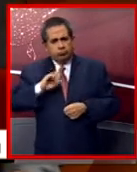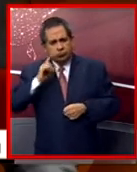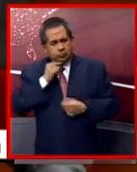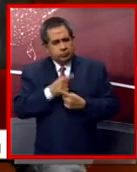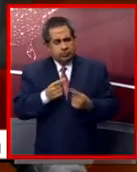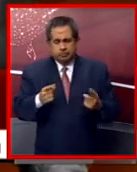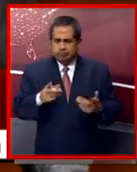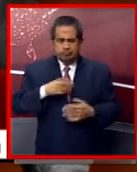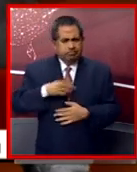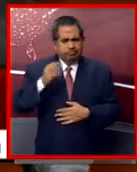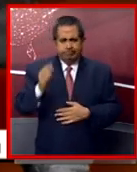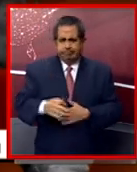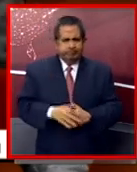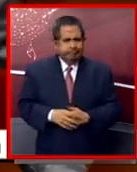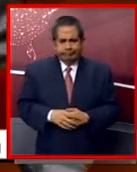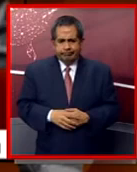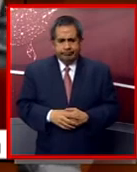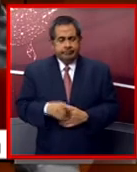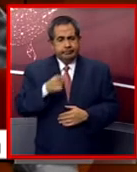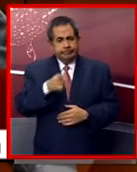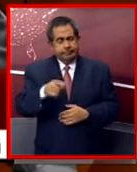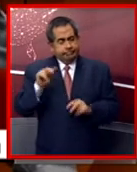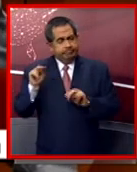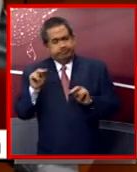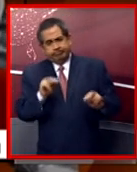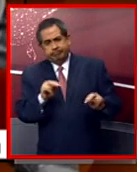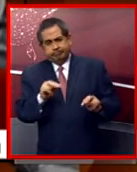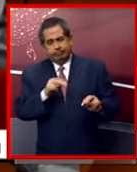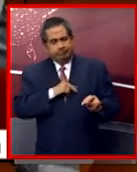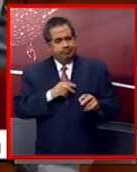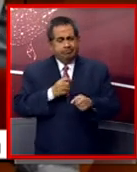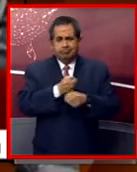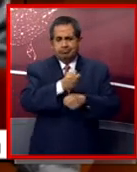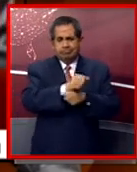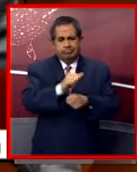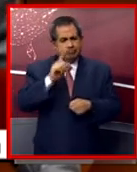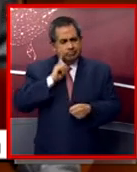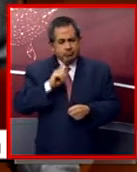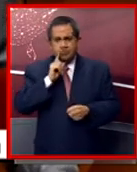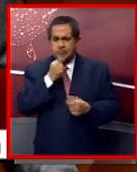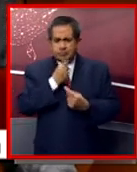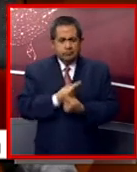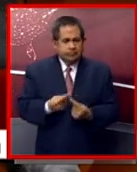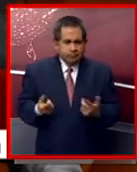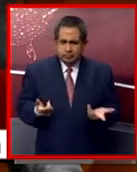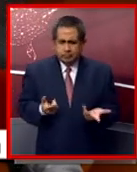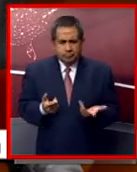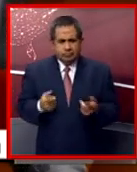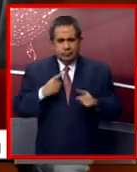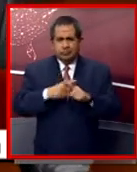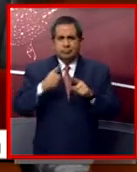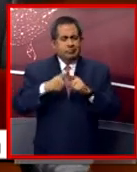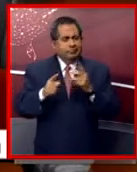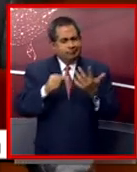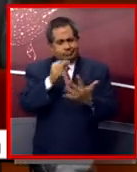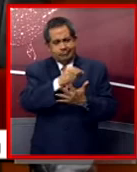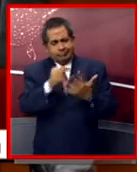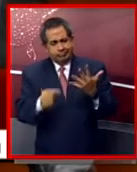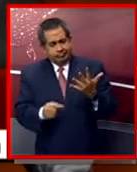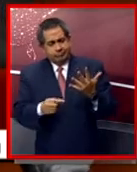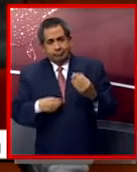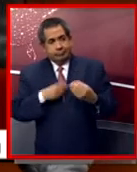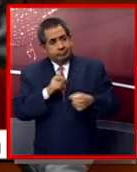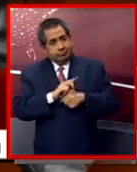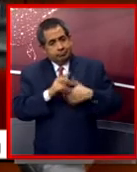son aceptables. Allí donde miramos, vemos que hay violencia contra las mujeres y las niñas en todas las facetas de la